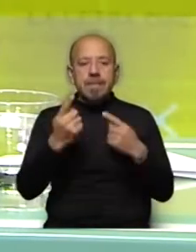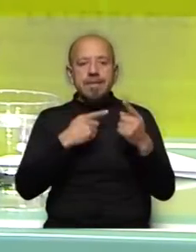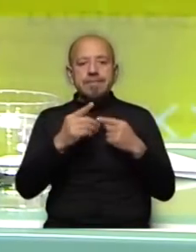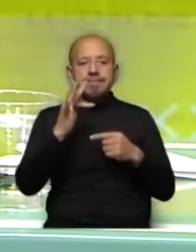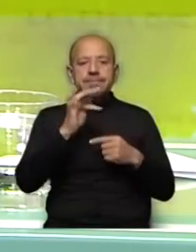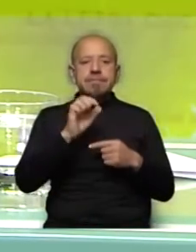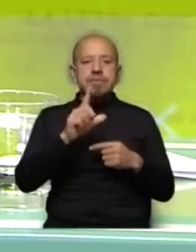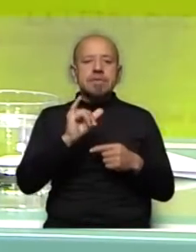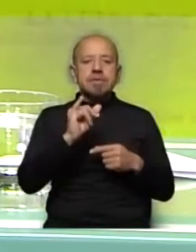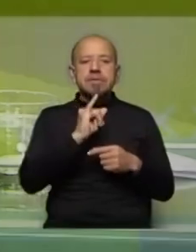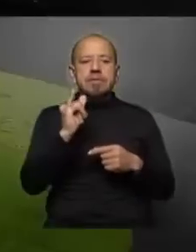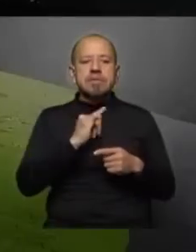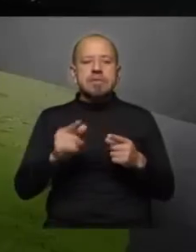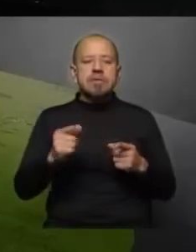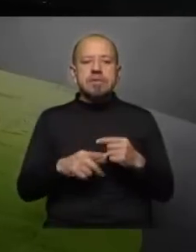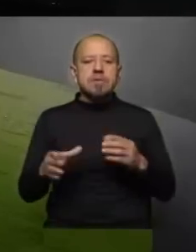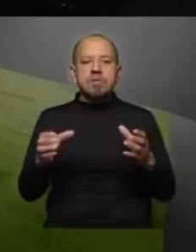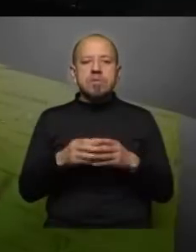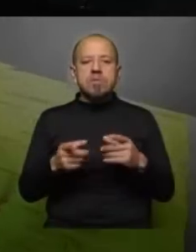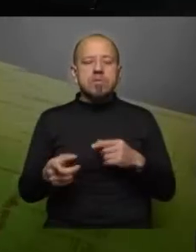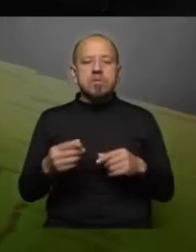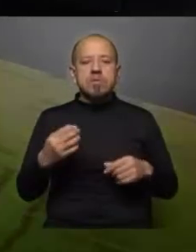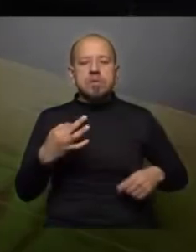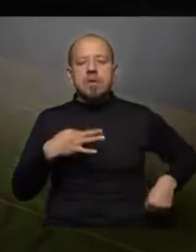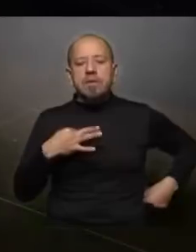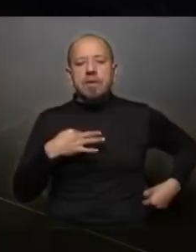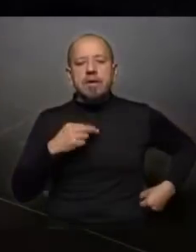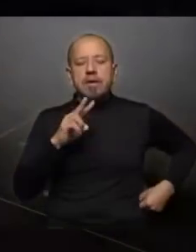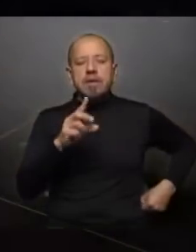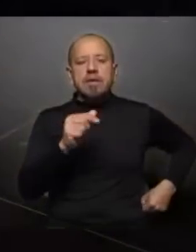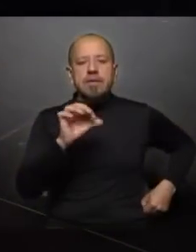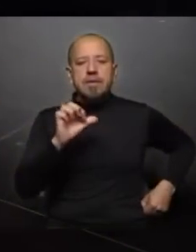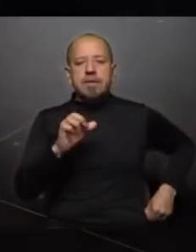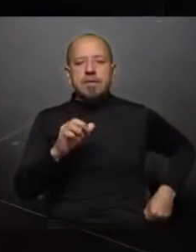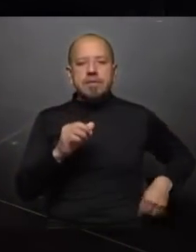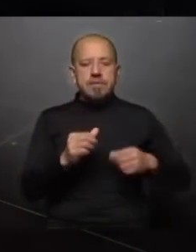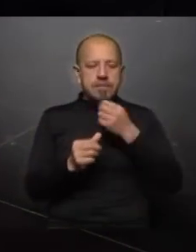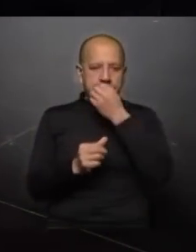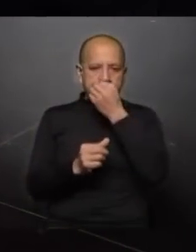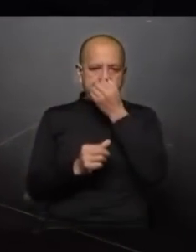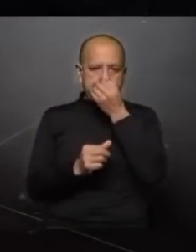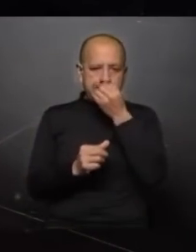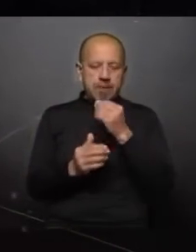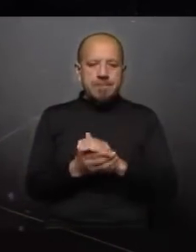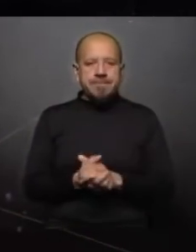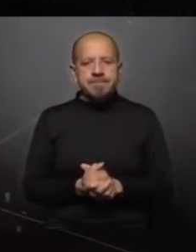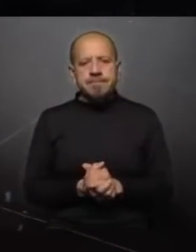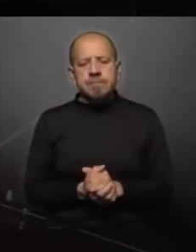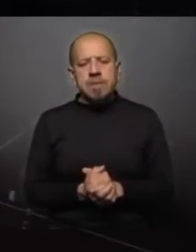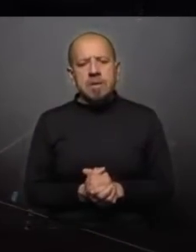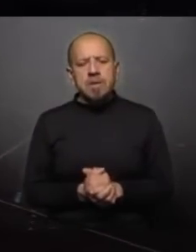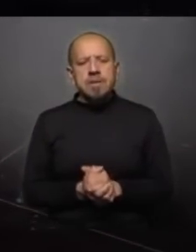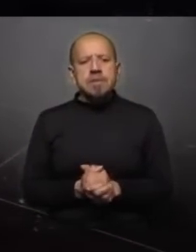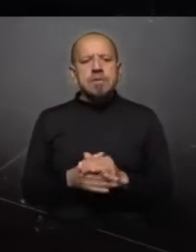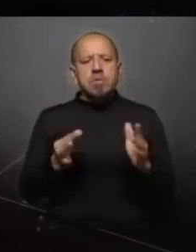González que es integrante del colectivo la viid valeu y Félix Gracias por esta presencia gracias a ustedes por convocarnos cuando